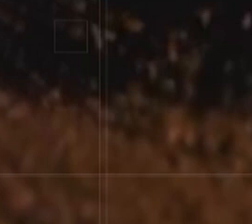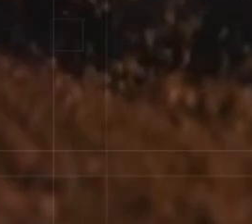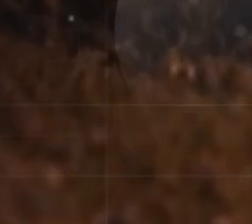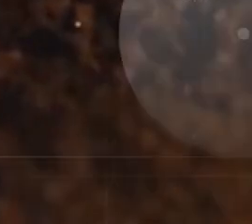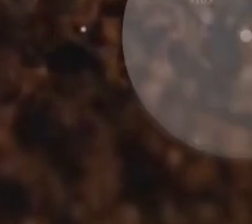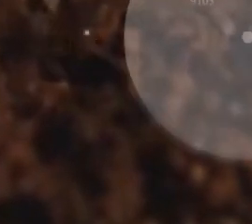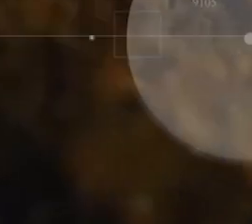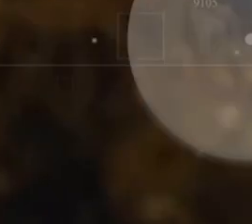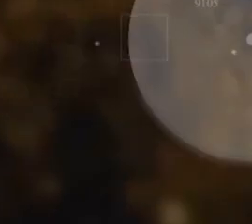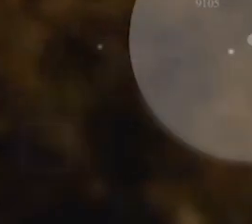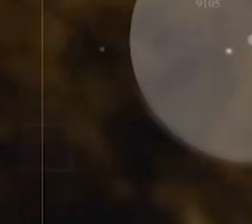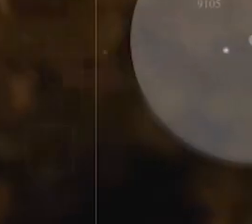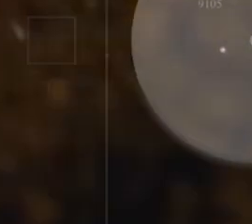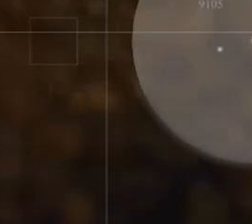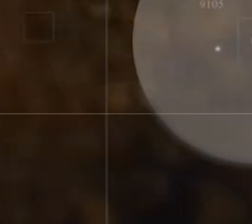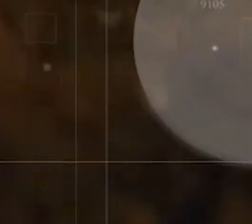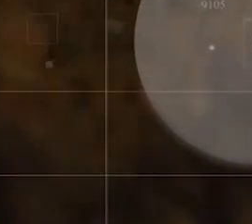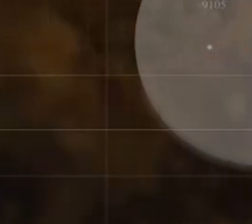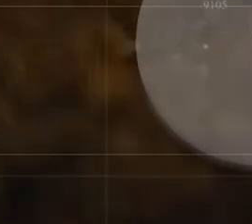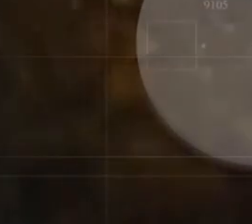Montt, presentan